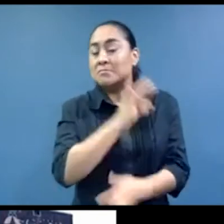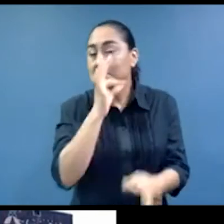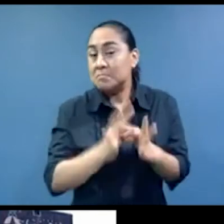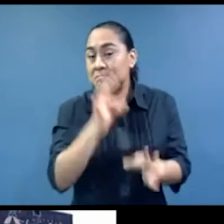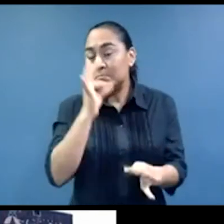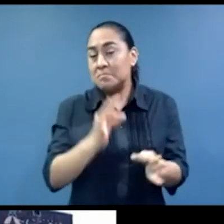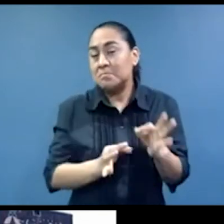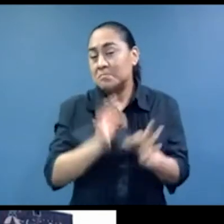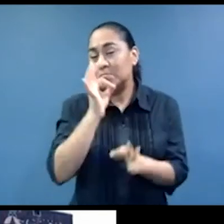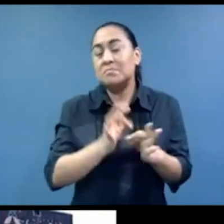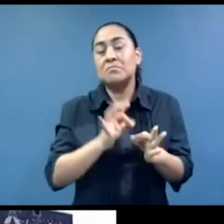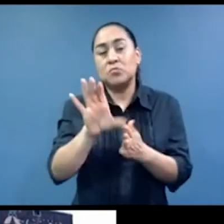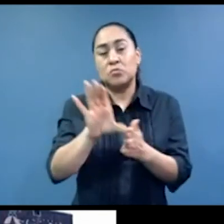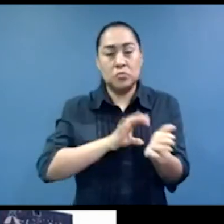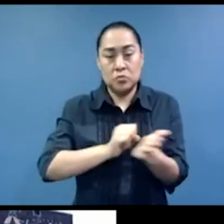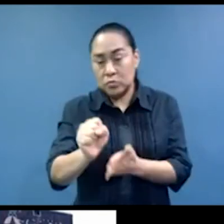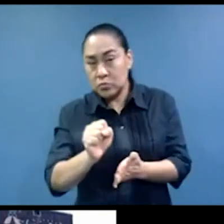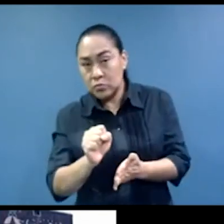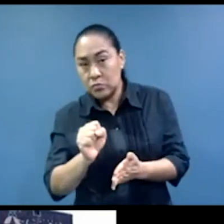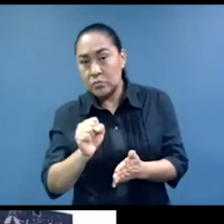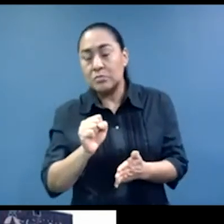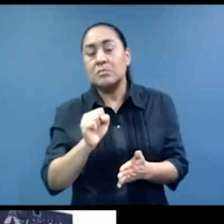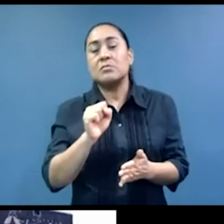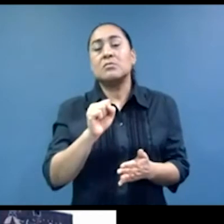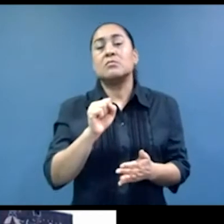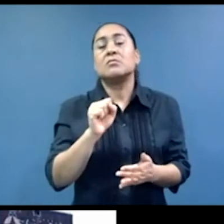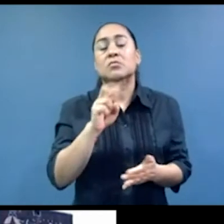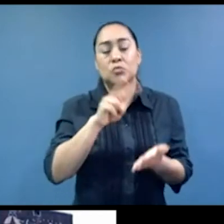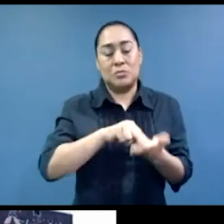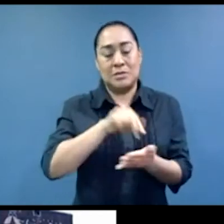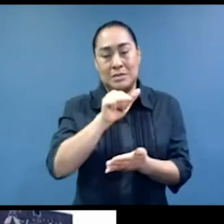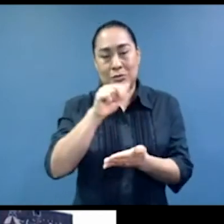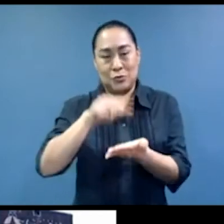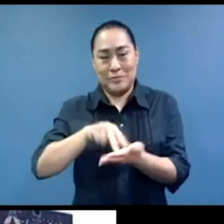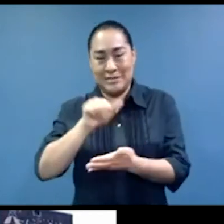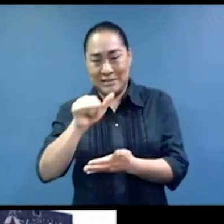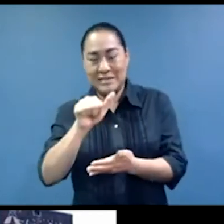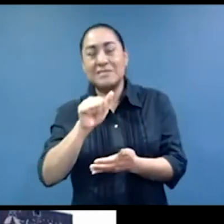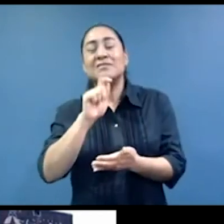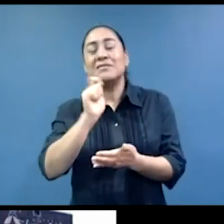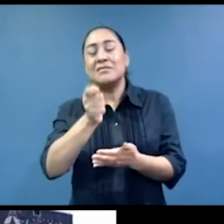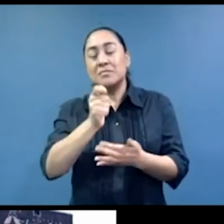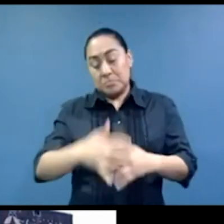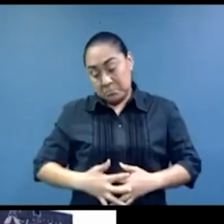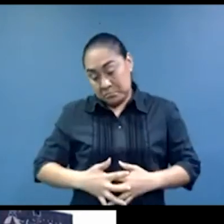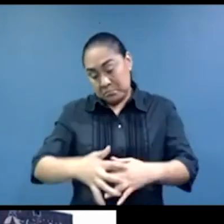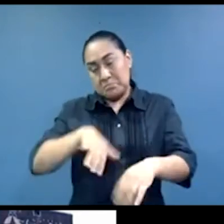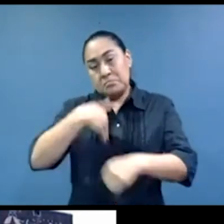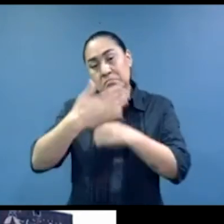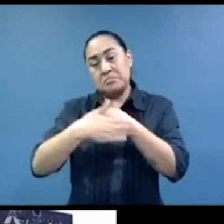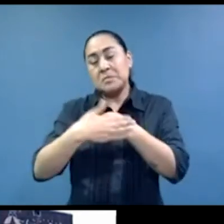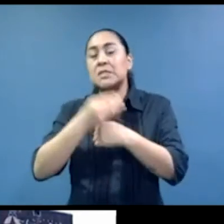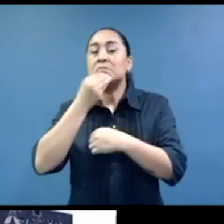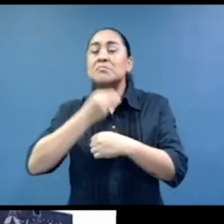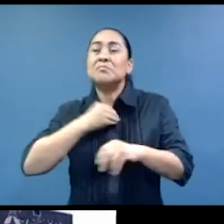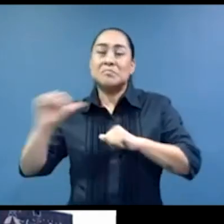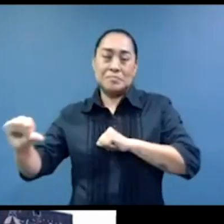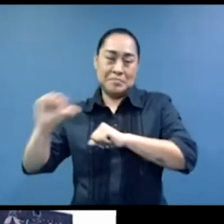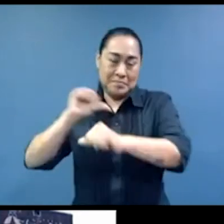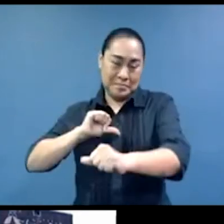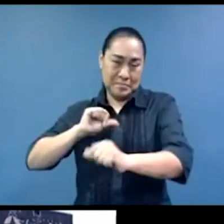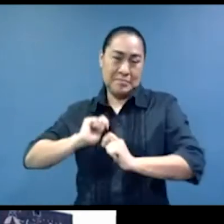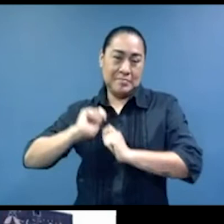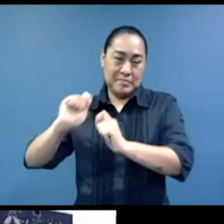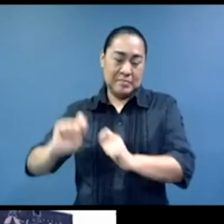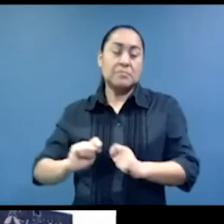acción de inconstitucionalidad 16-2016, justo sobre gestación por sustitución. Pero me parece que ya en la discusión las y